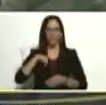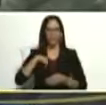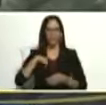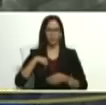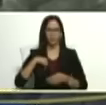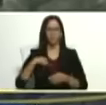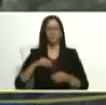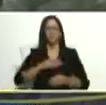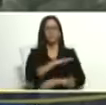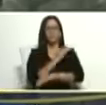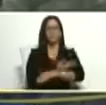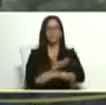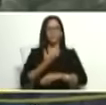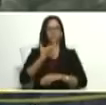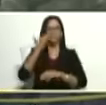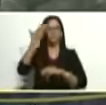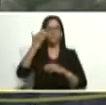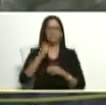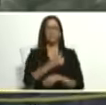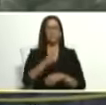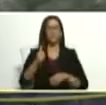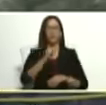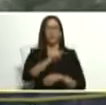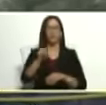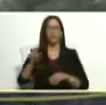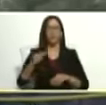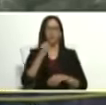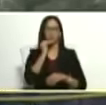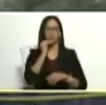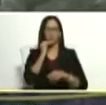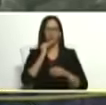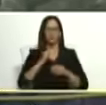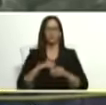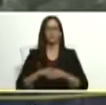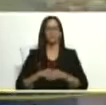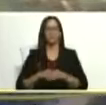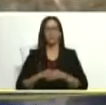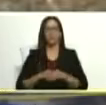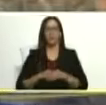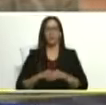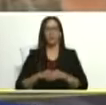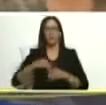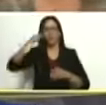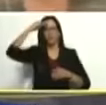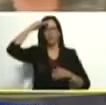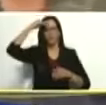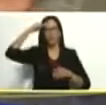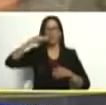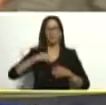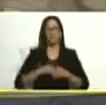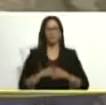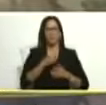fuerza espiritual de cada uno de ustedes, muchachos, muchachas, oficiales.